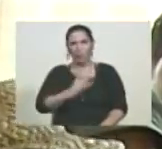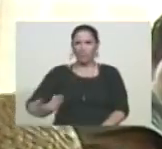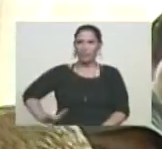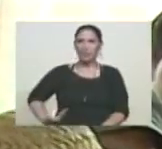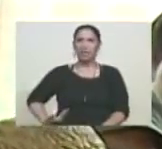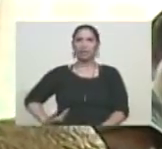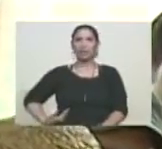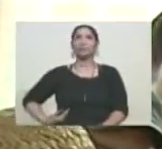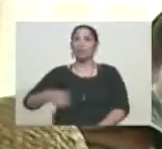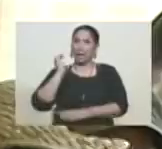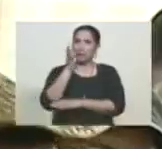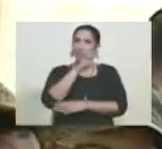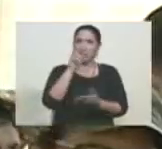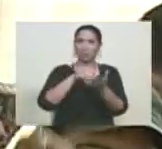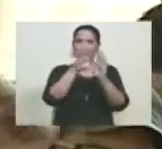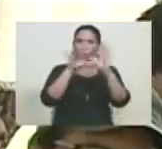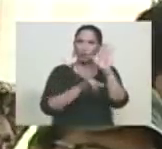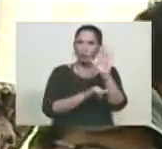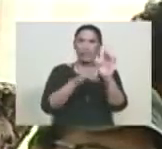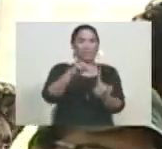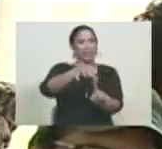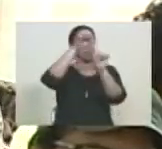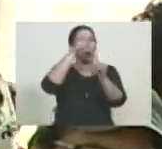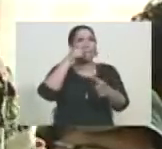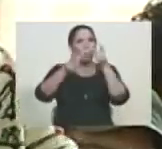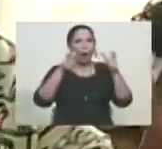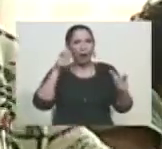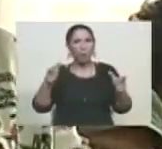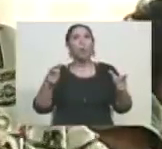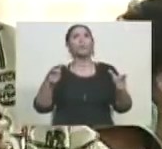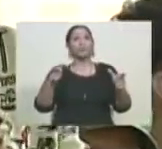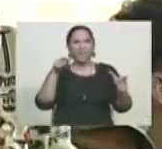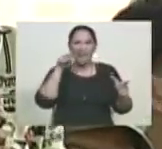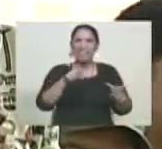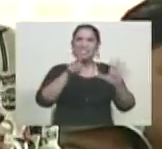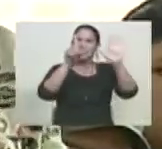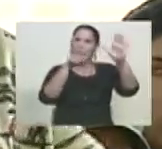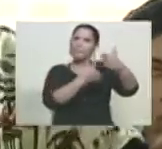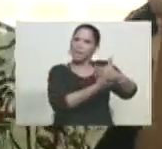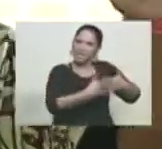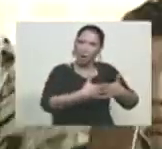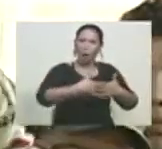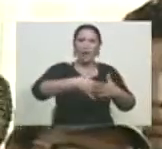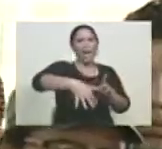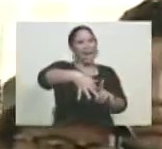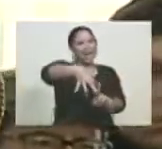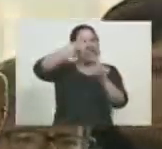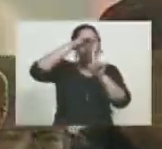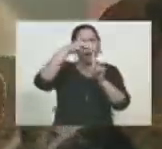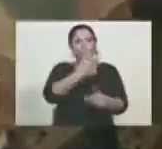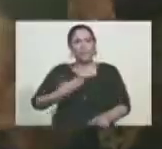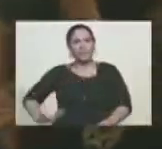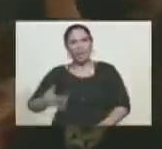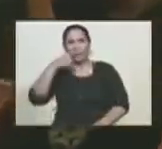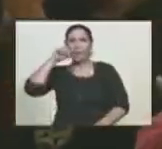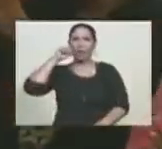Nacional Constituyente que el pueblo eligió y parte de estos campesinos son de los 6 millones que eligieron a Nicolás Maduro